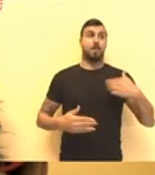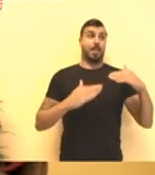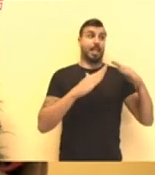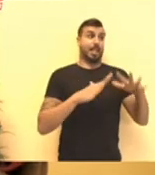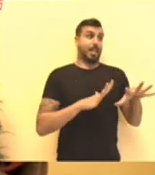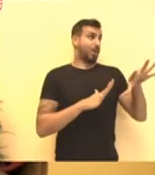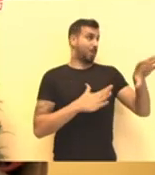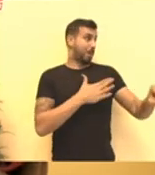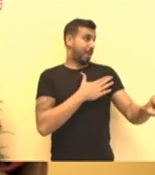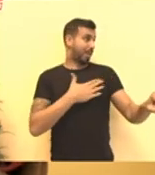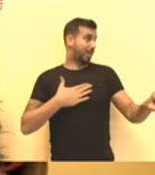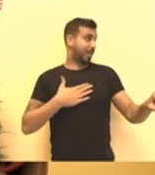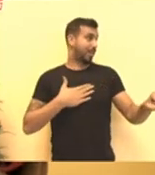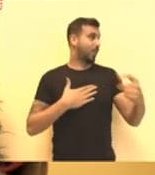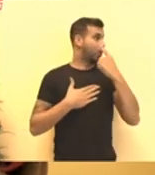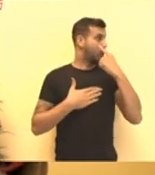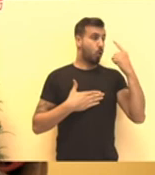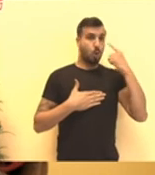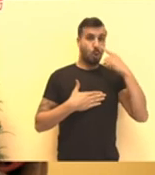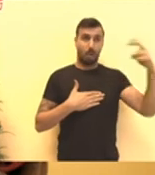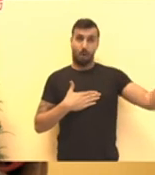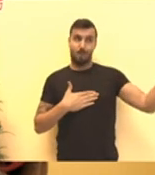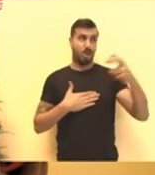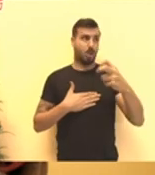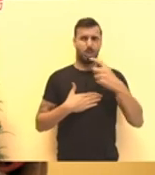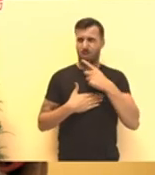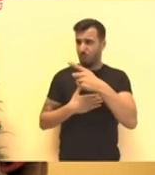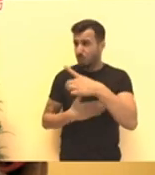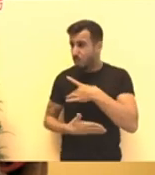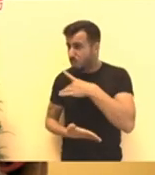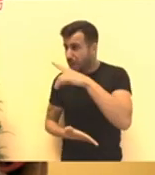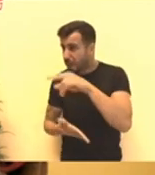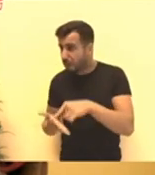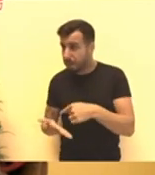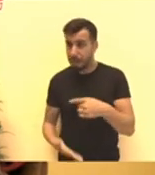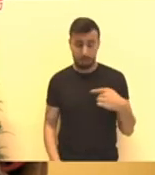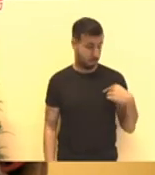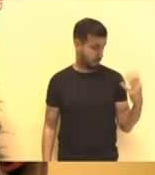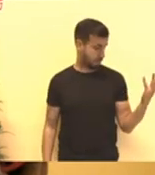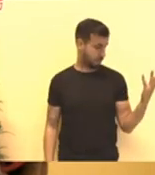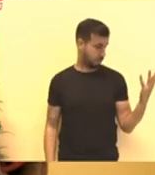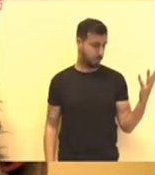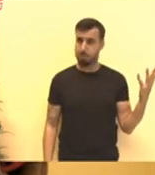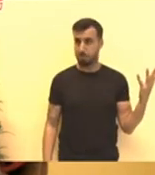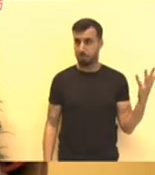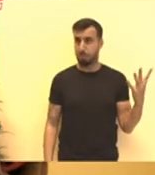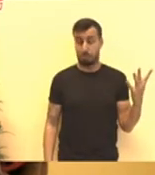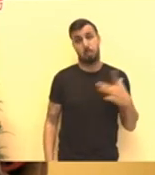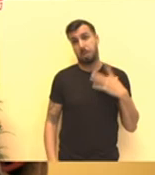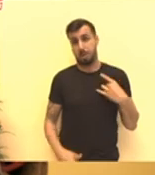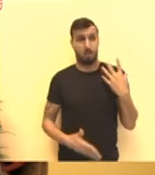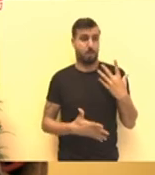dijo, porque yo puedo entender que me preguntes, ¿puedes firmar? Porque a lo mejor tengo algún problema en la mano. Pero su pregunta